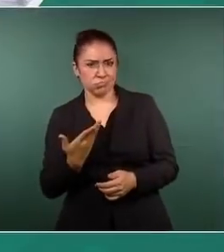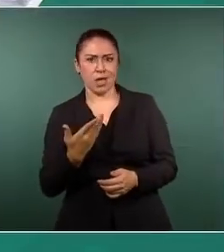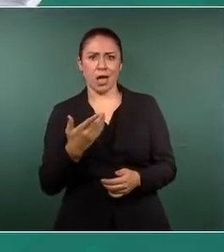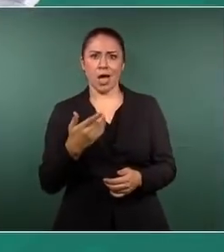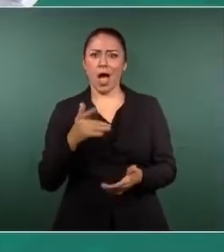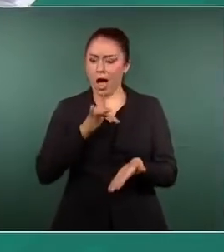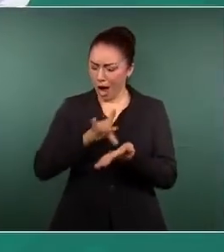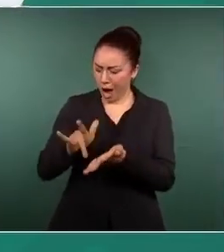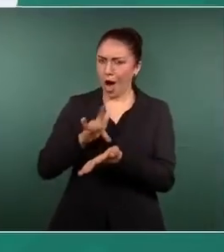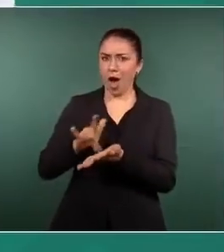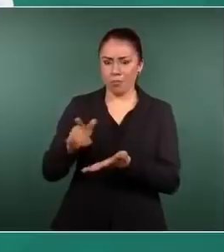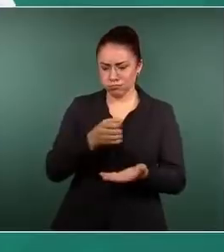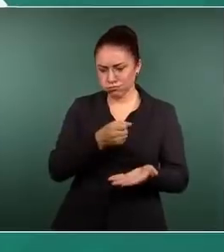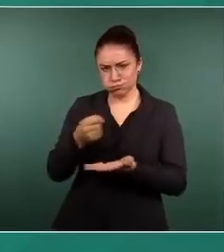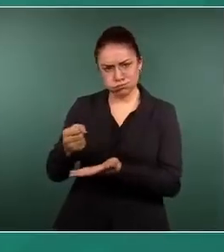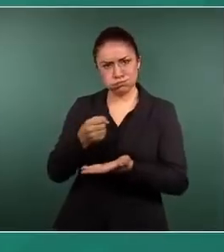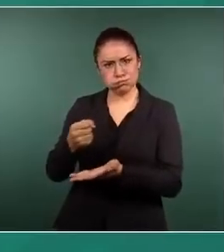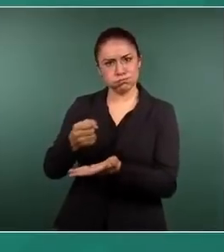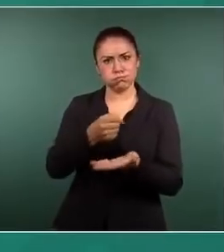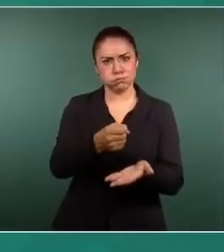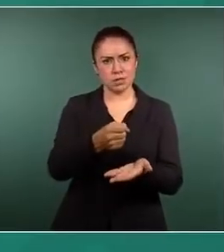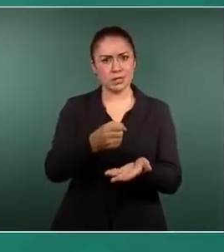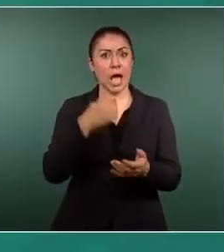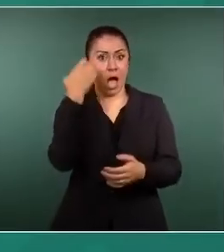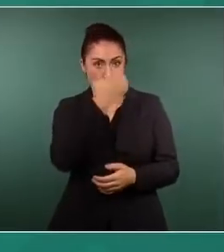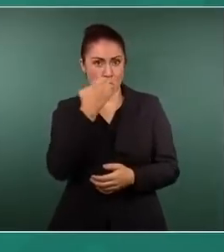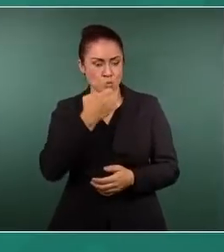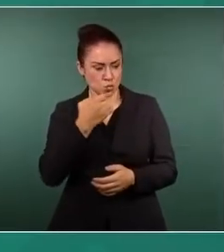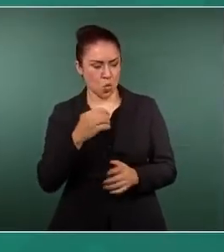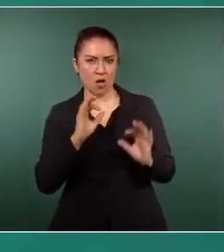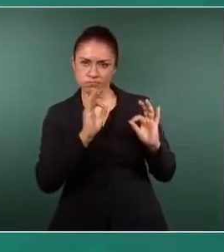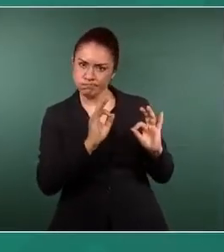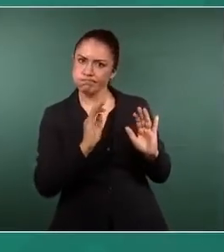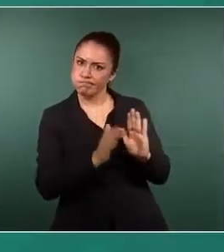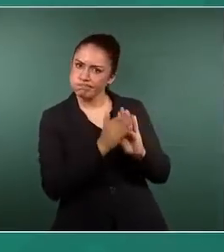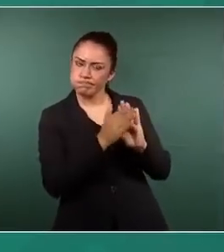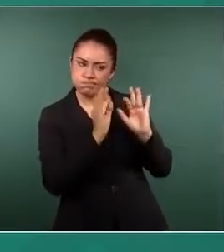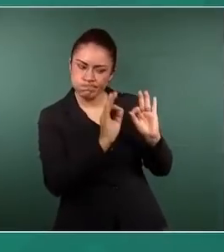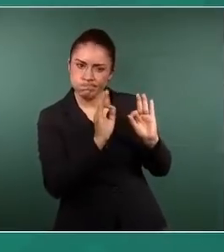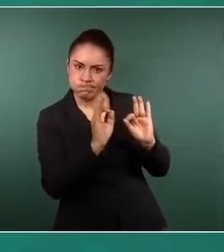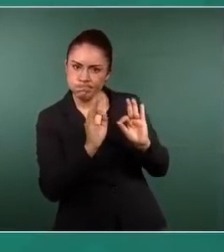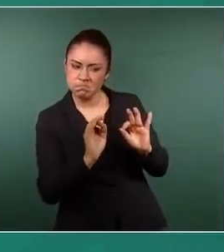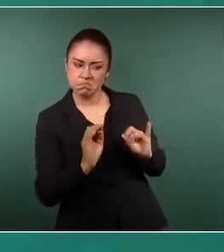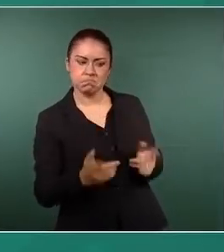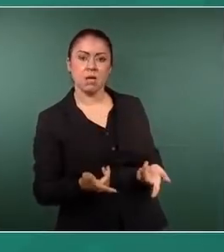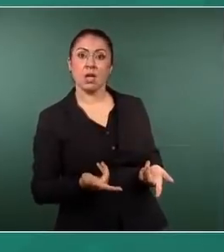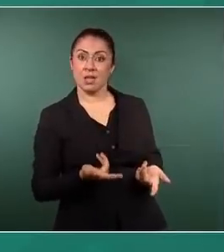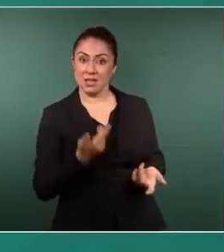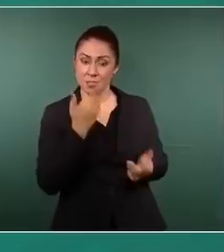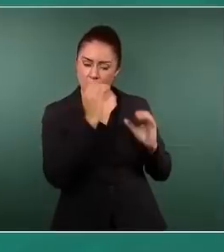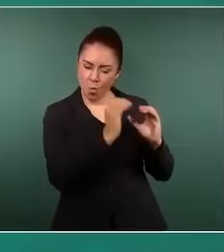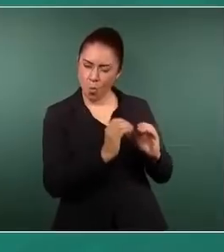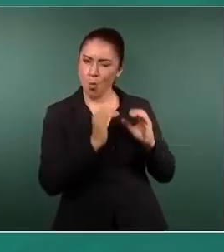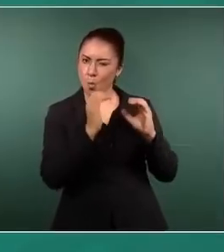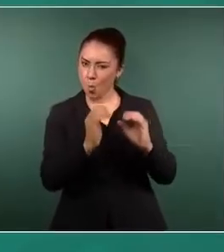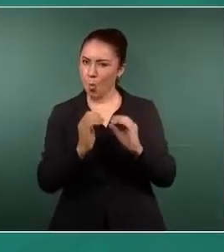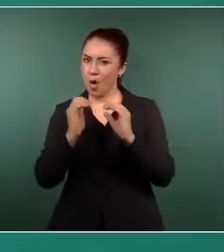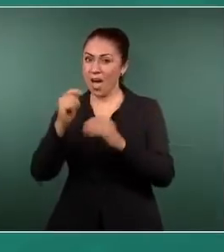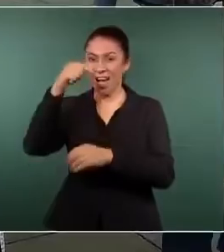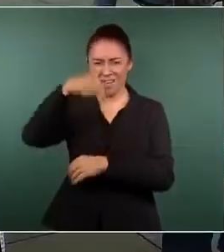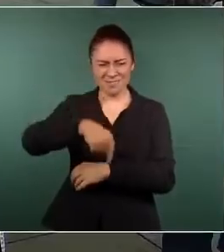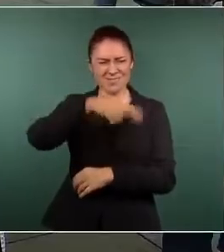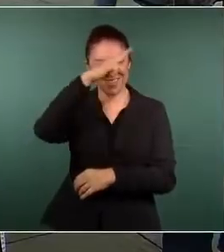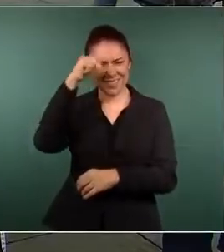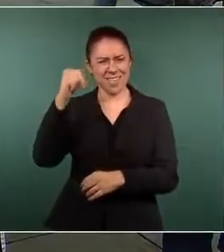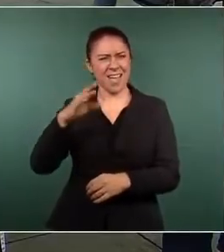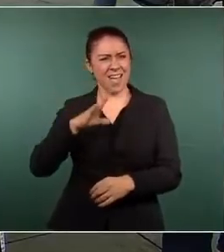apoyos para el mantenimiento de los planteles educativos en nayarit